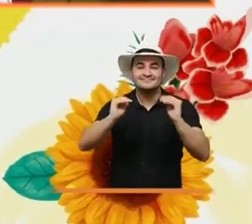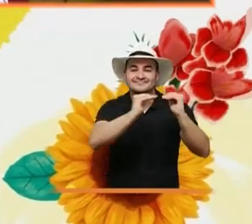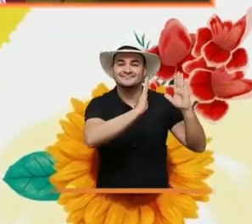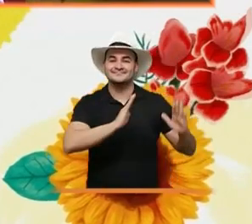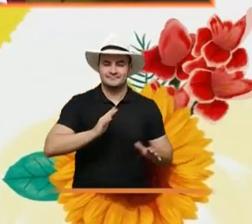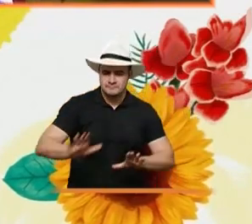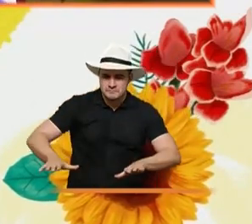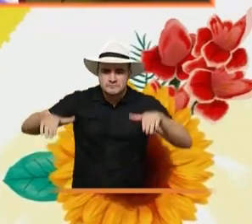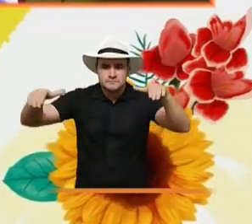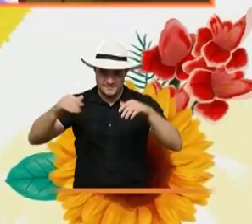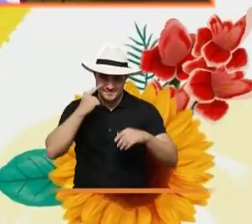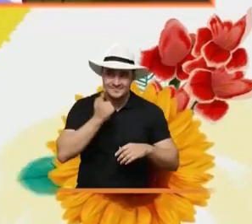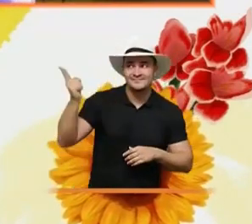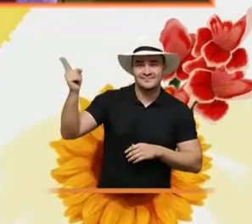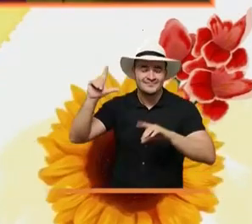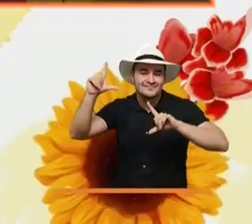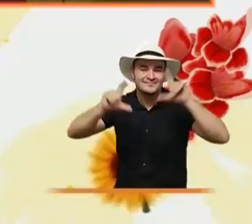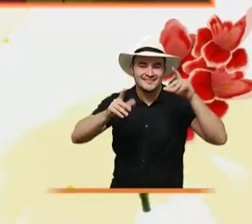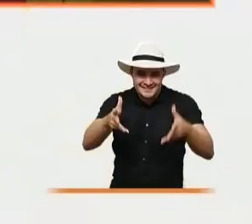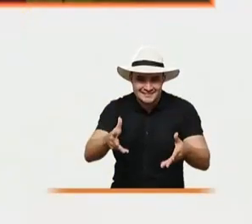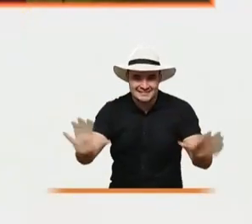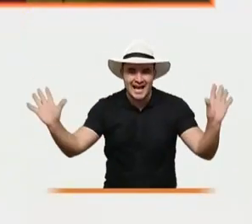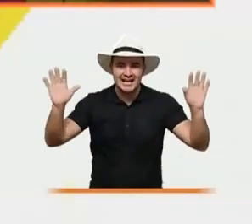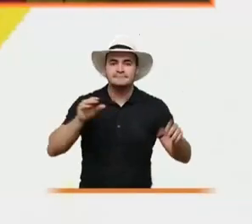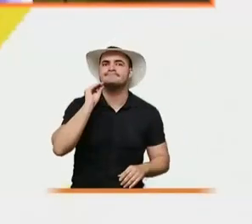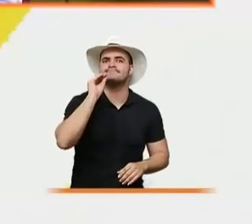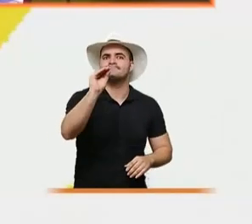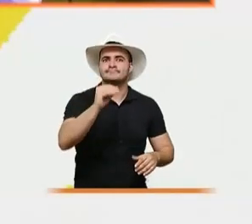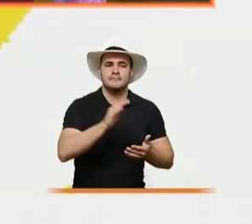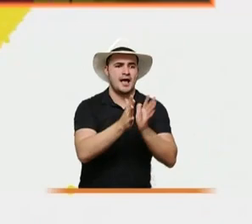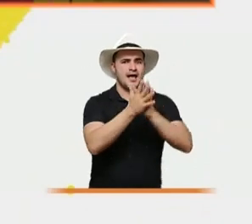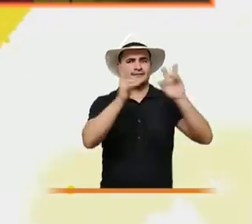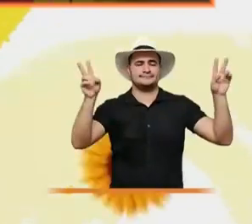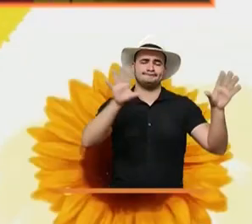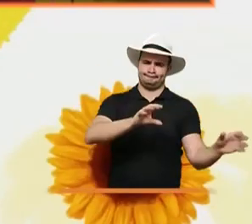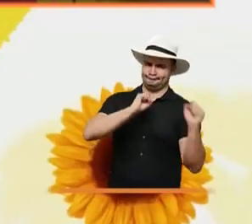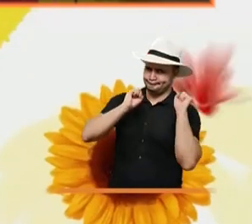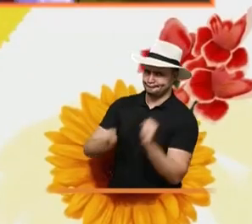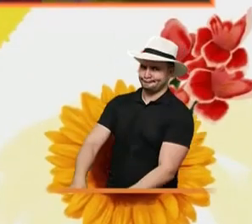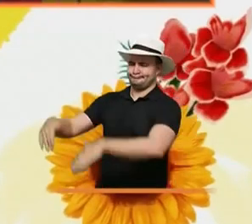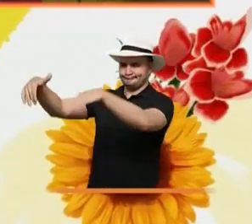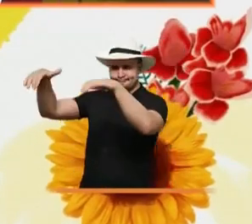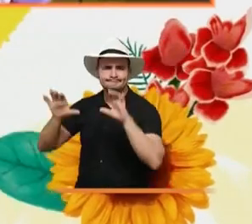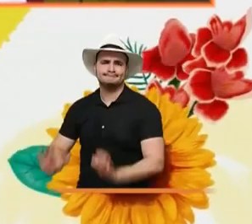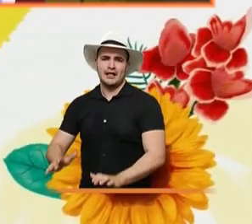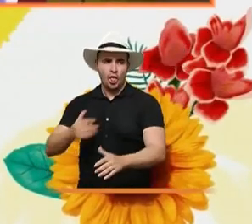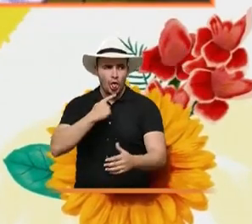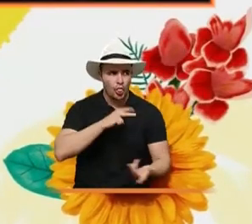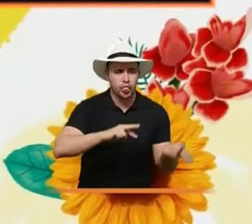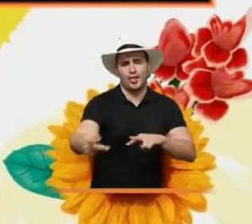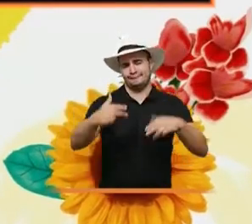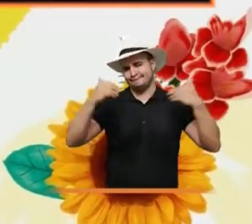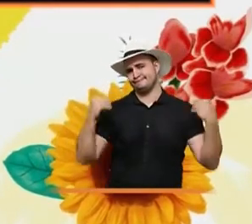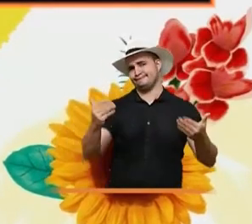se va a abultar lo vieron allí encerraron la paz ayuda a ver nos prometieron